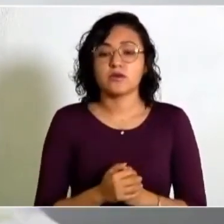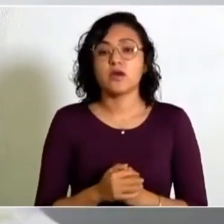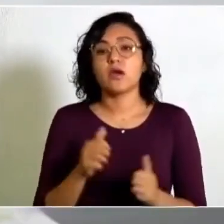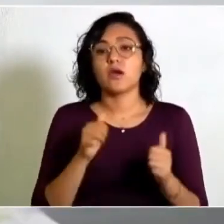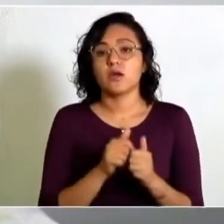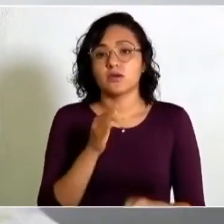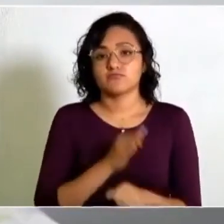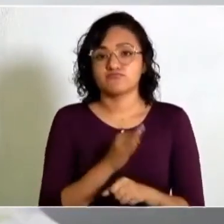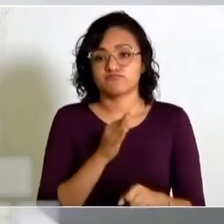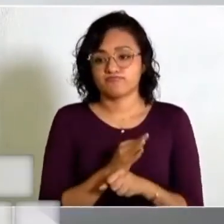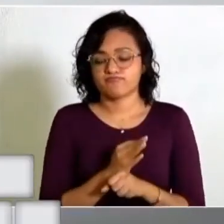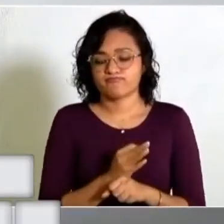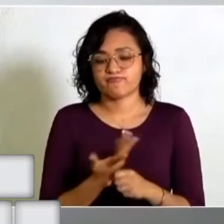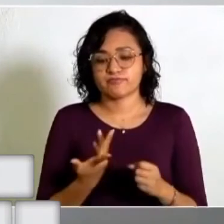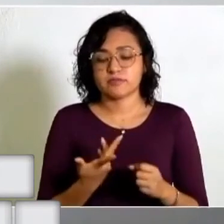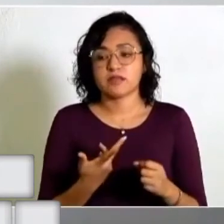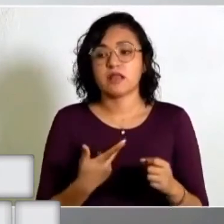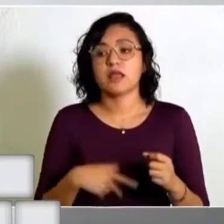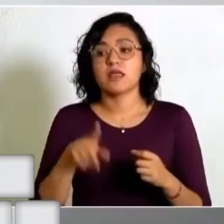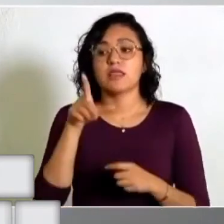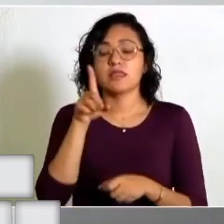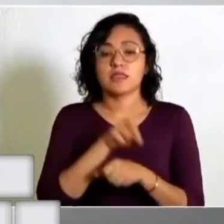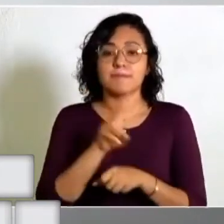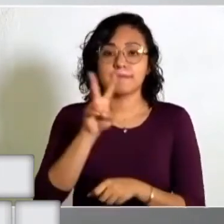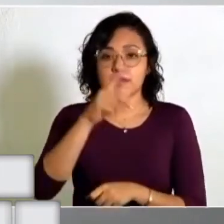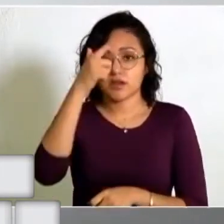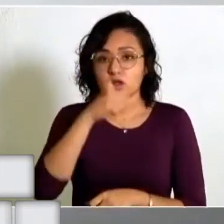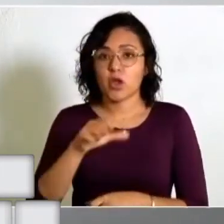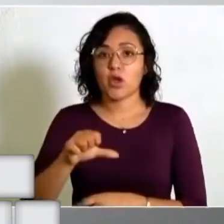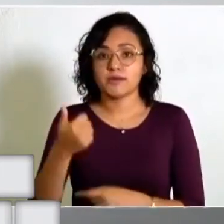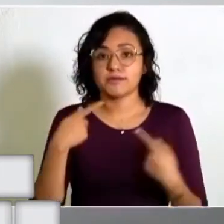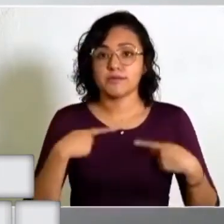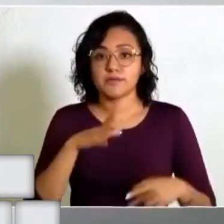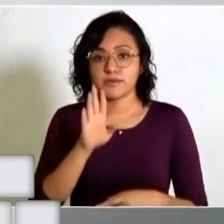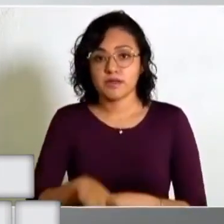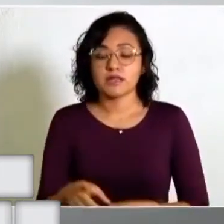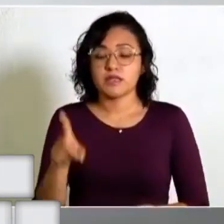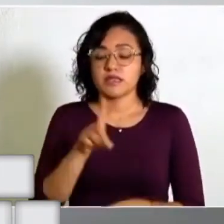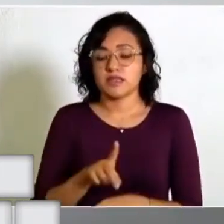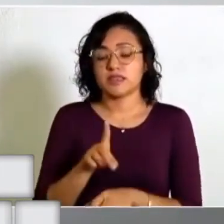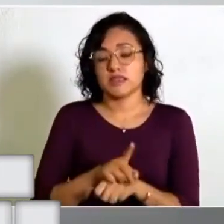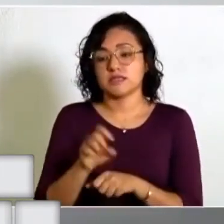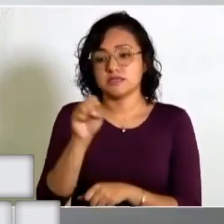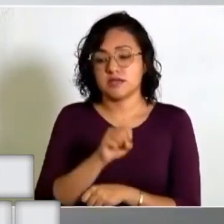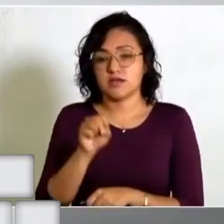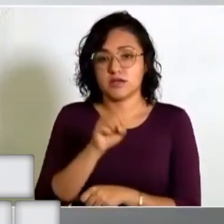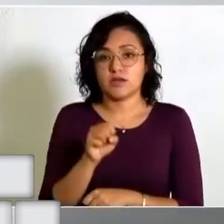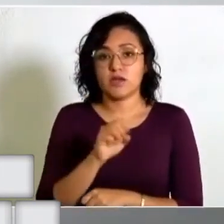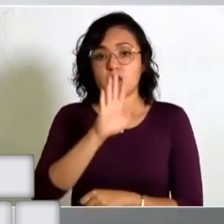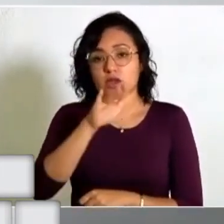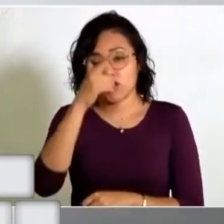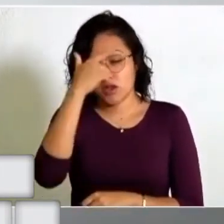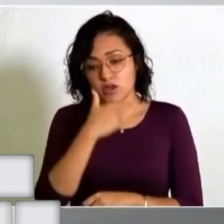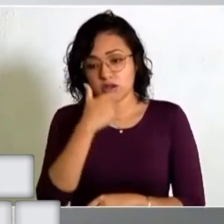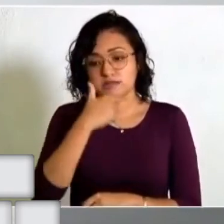siguiente corte: para el día viernes por la noche, 11 defunciones; para el sábado en la